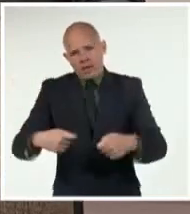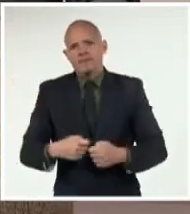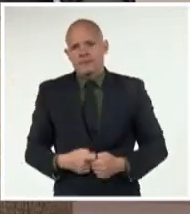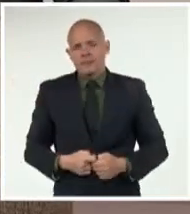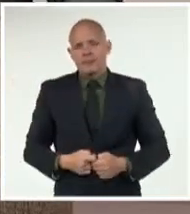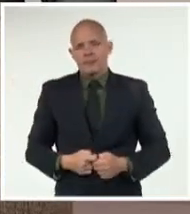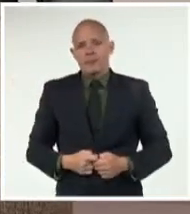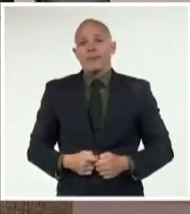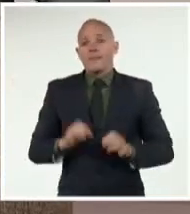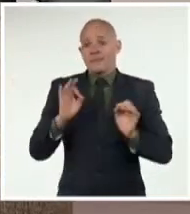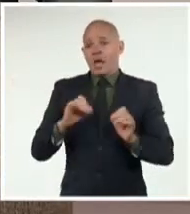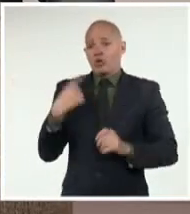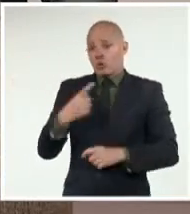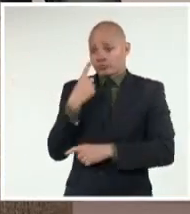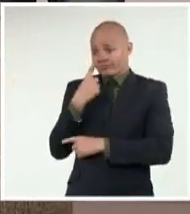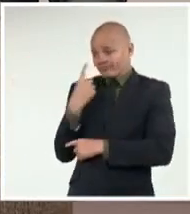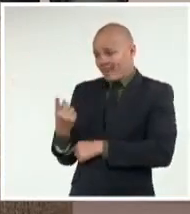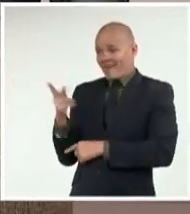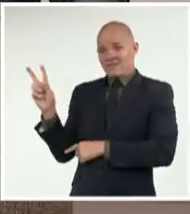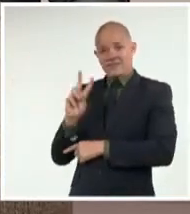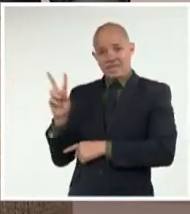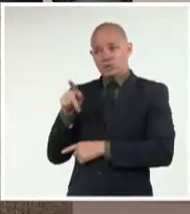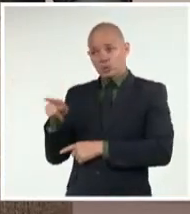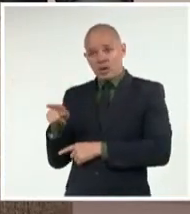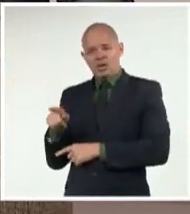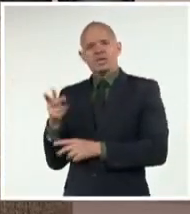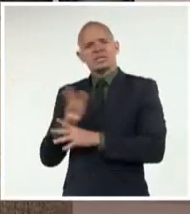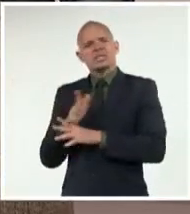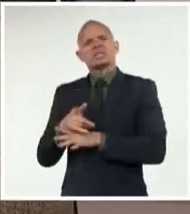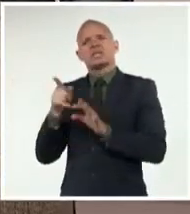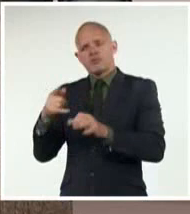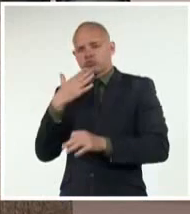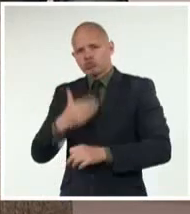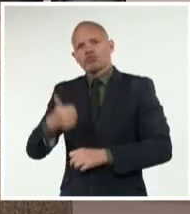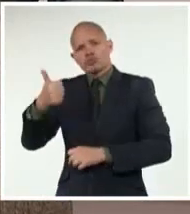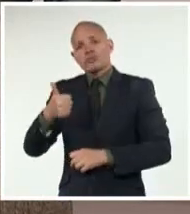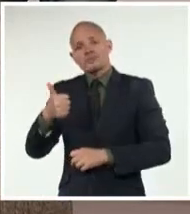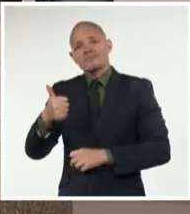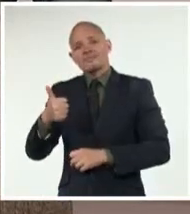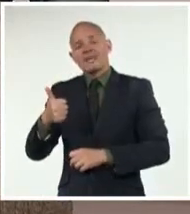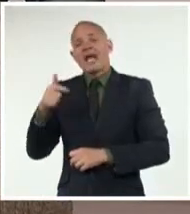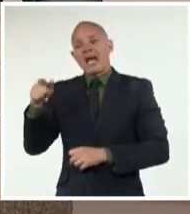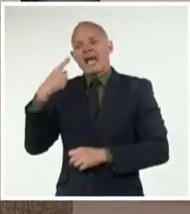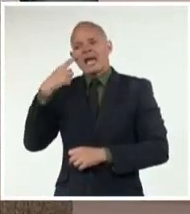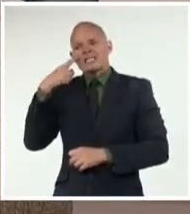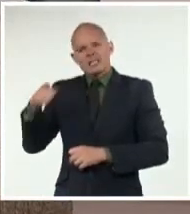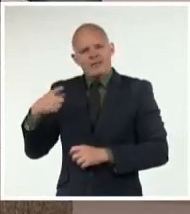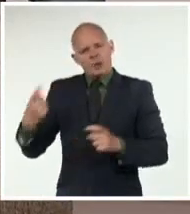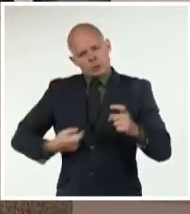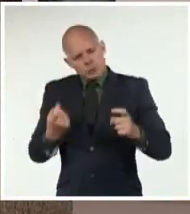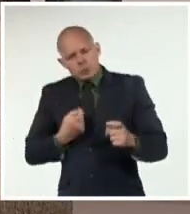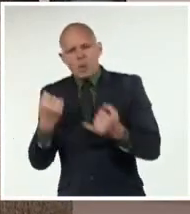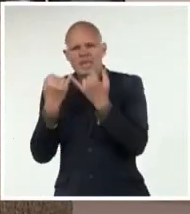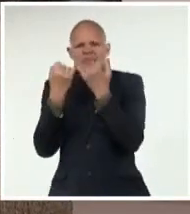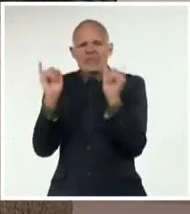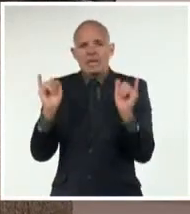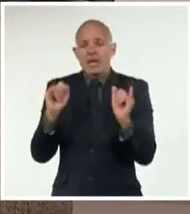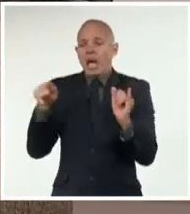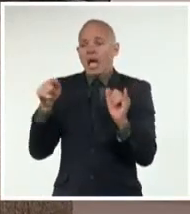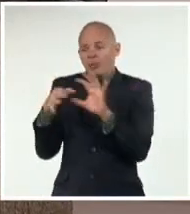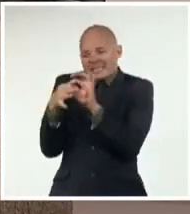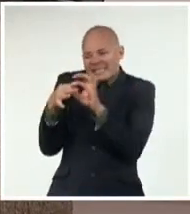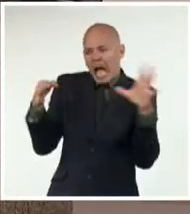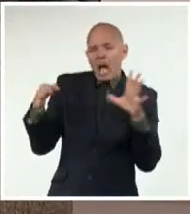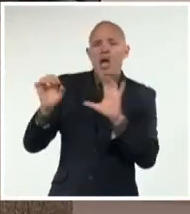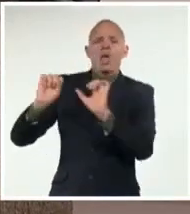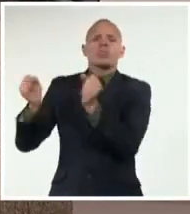bolivariana constituye un extraordinario y decisivo capítulo de las luchas por la independencia, la integración y contra el imperialismo